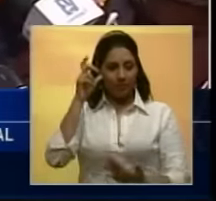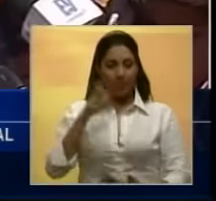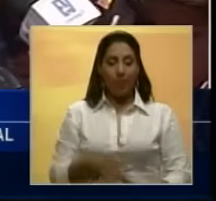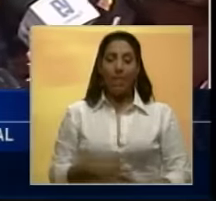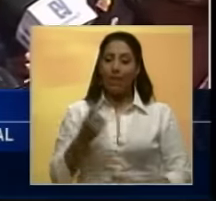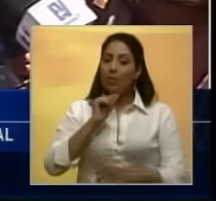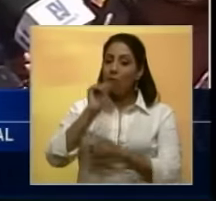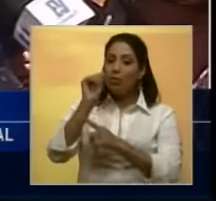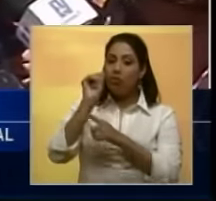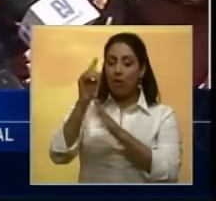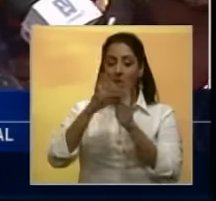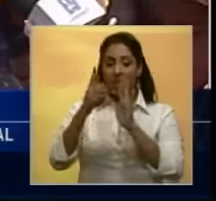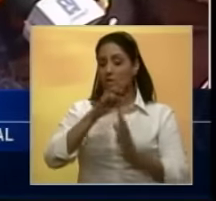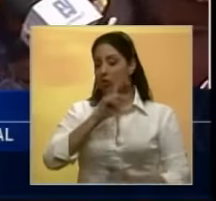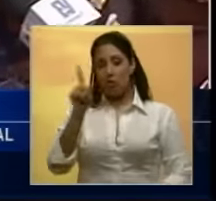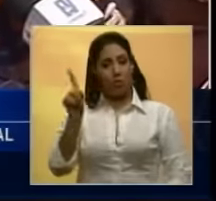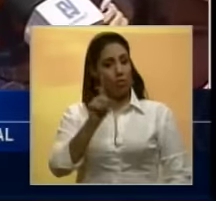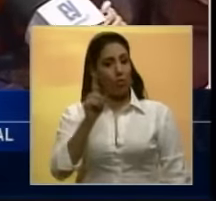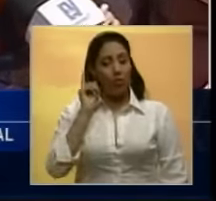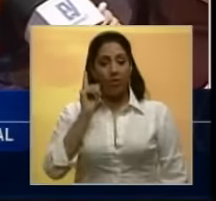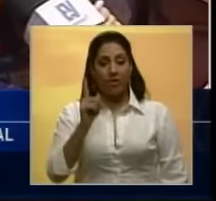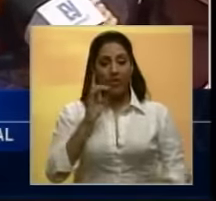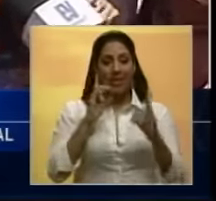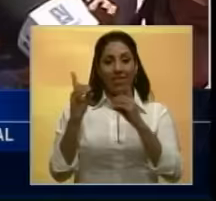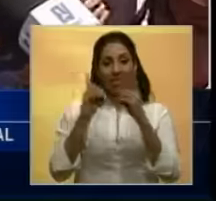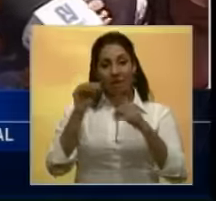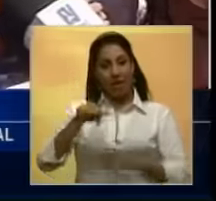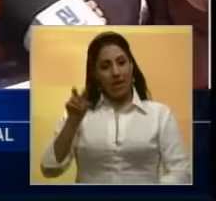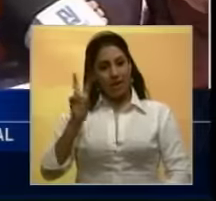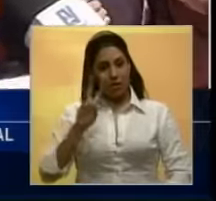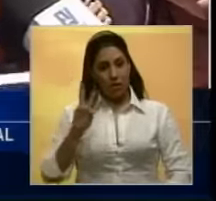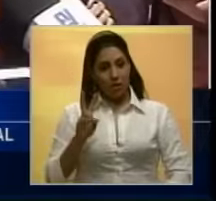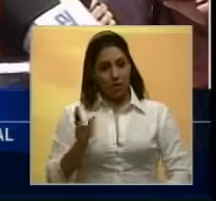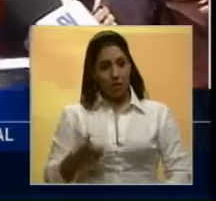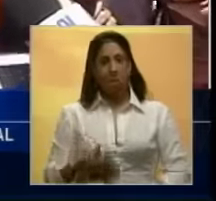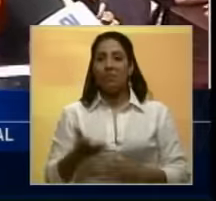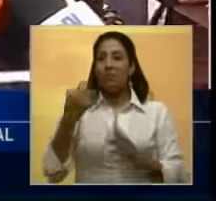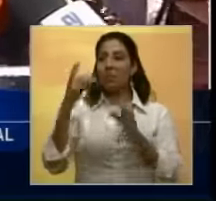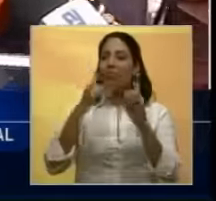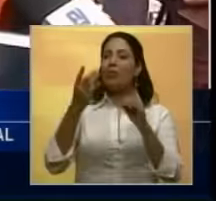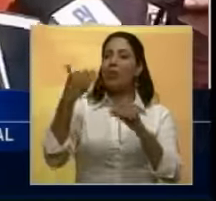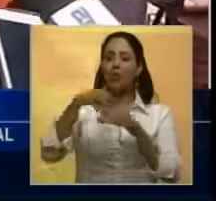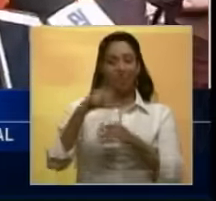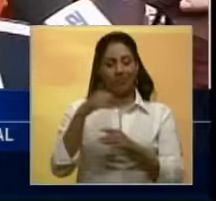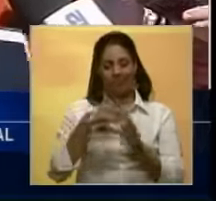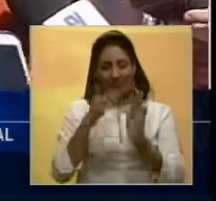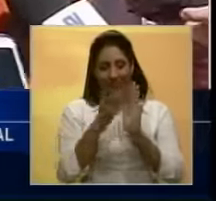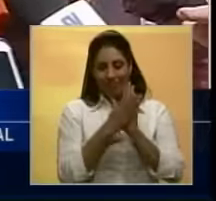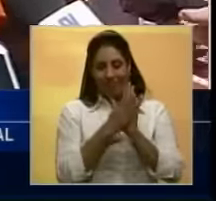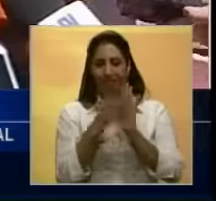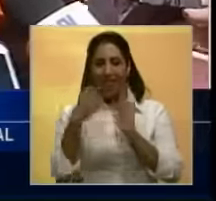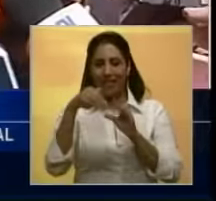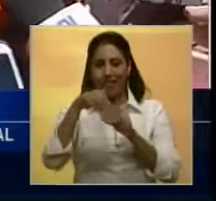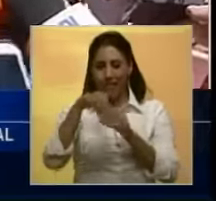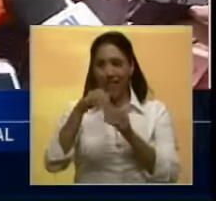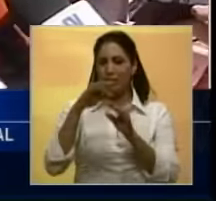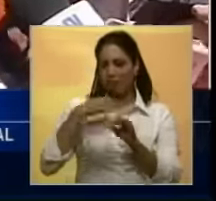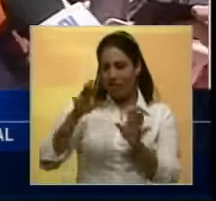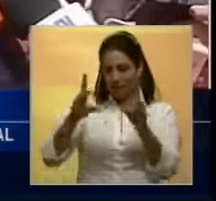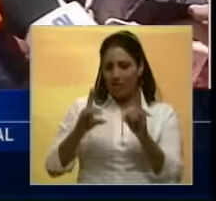Para reclamar un derecho que no debería estar en discusión en Venezuela, que es el derecho a votar y es el derecho a